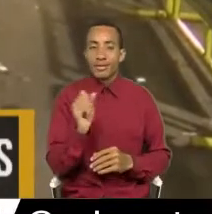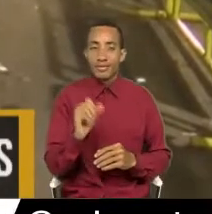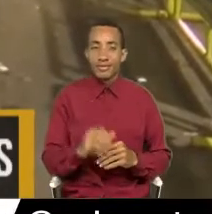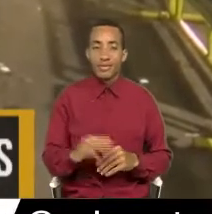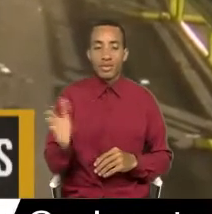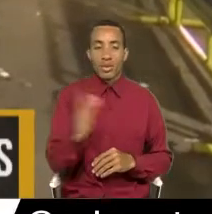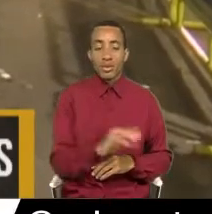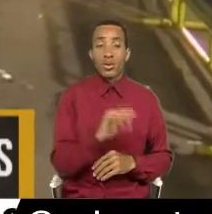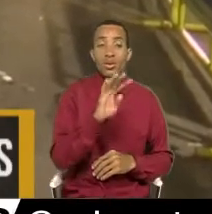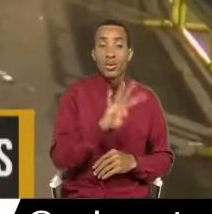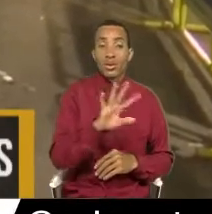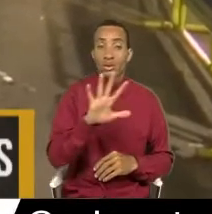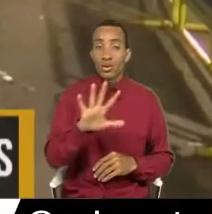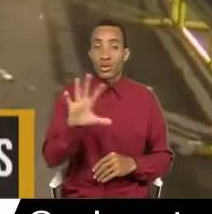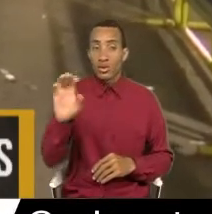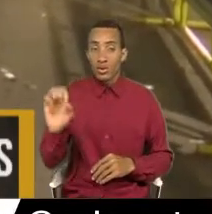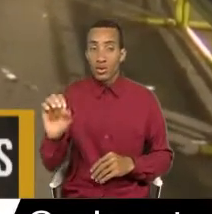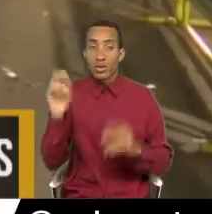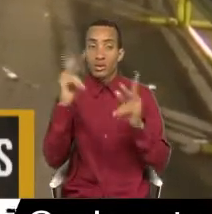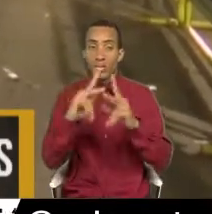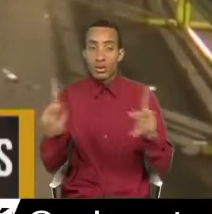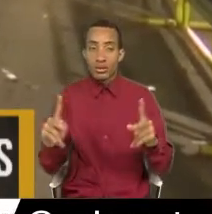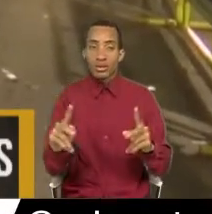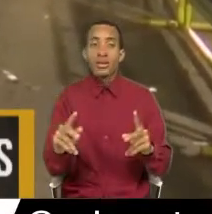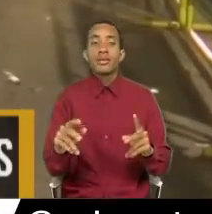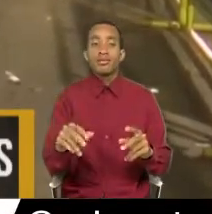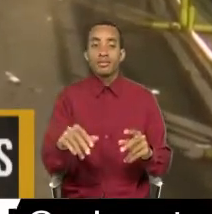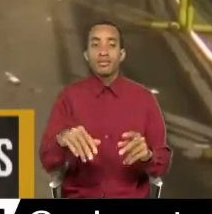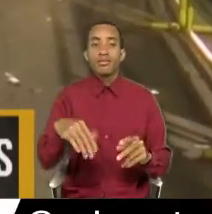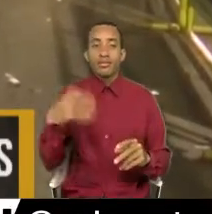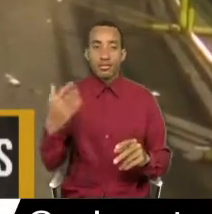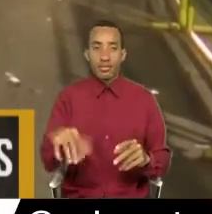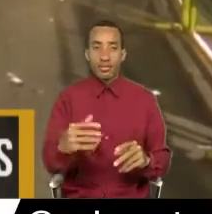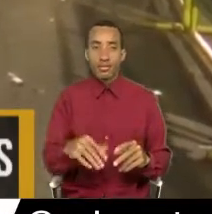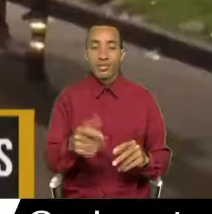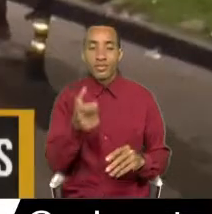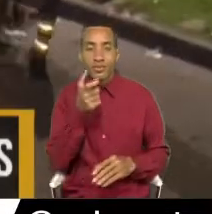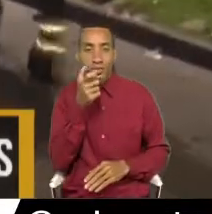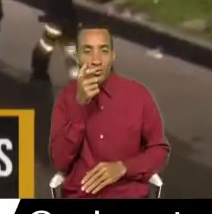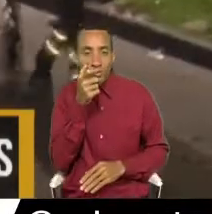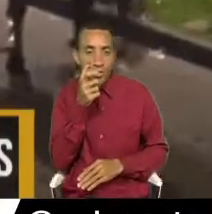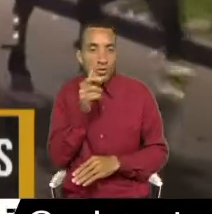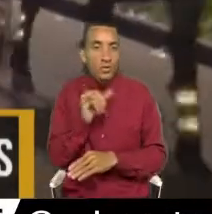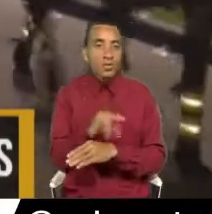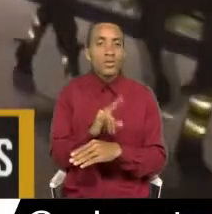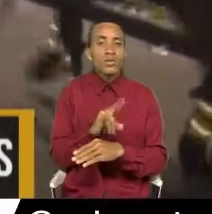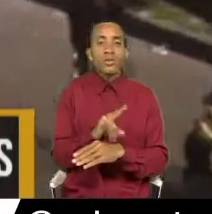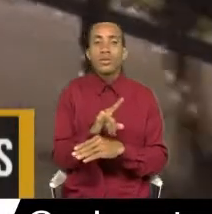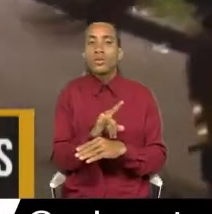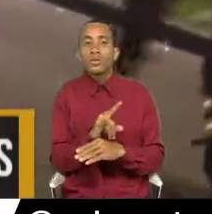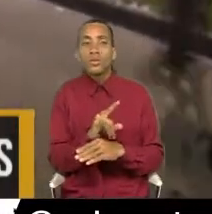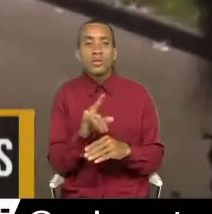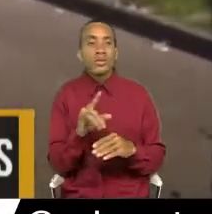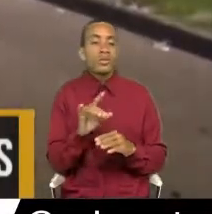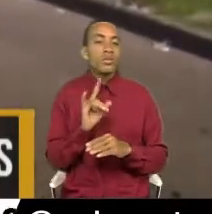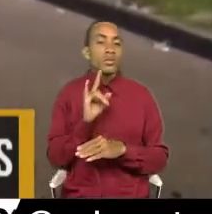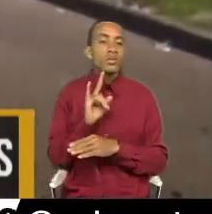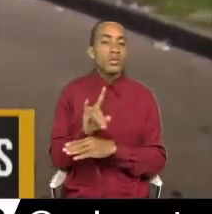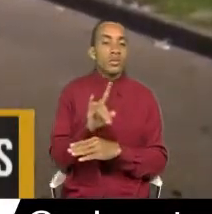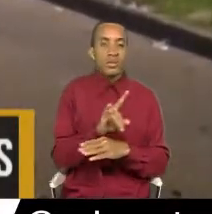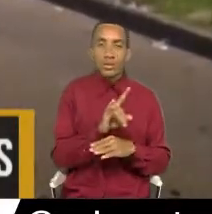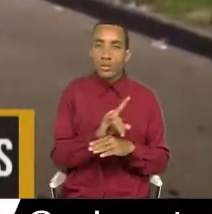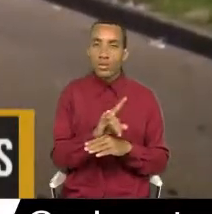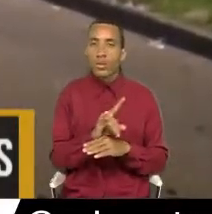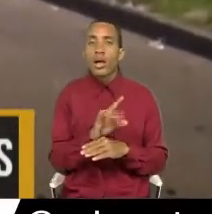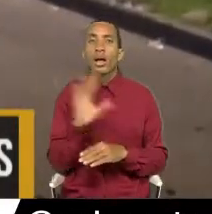450 personas van a ser parte directa de los controles que van a estar en este importante evento. Hacerles una